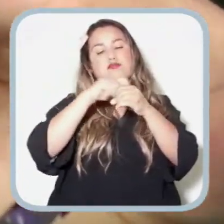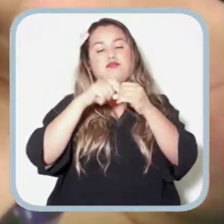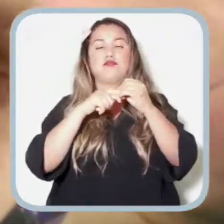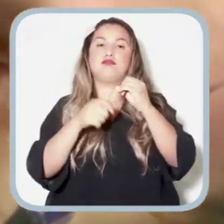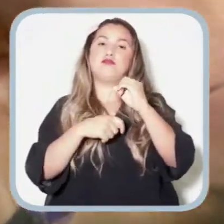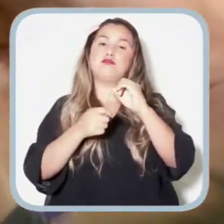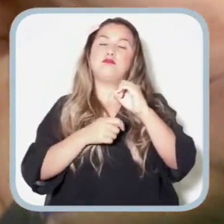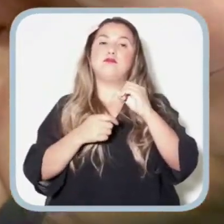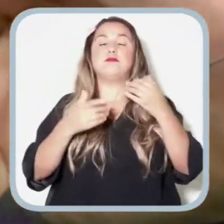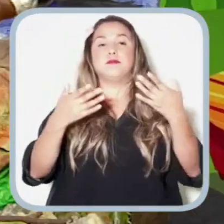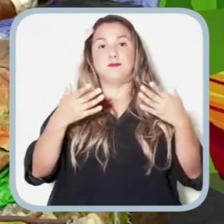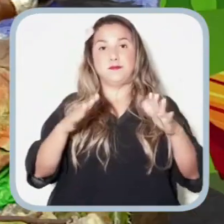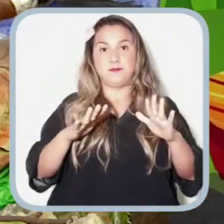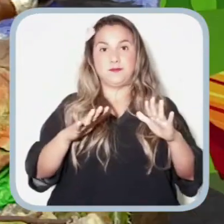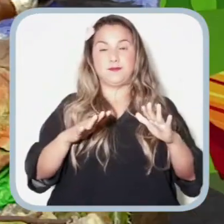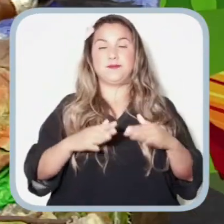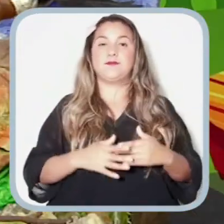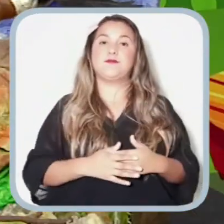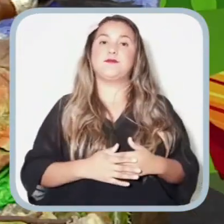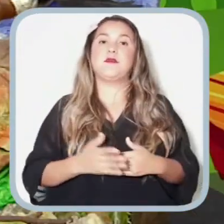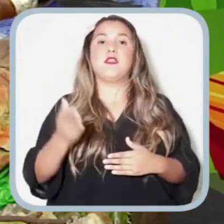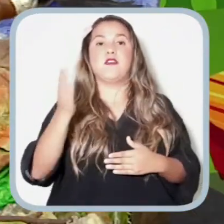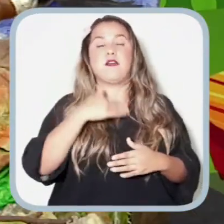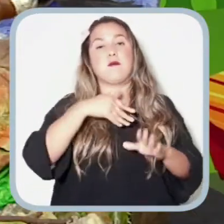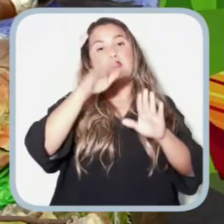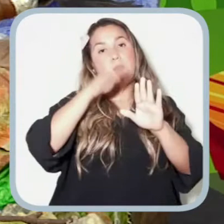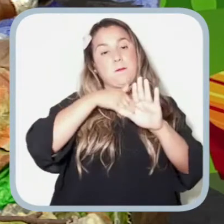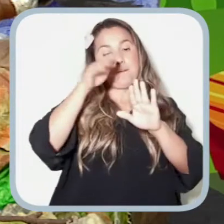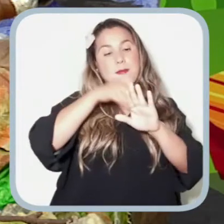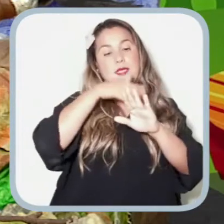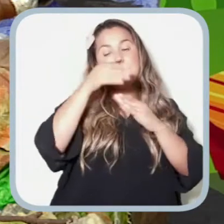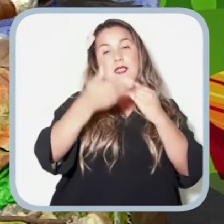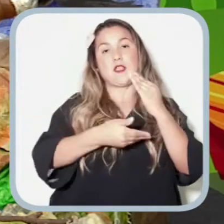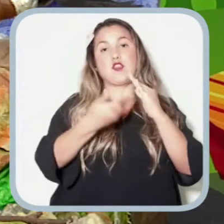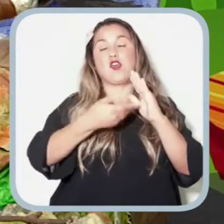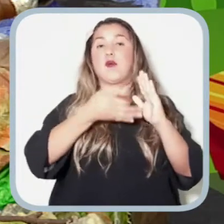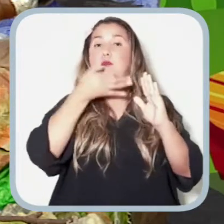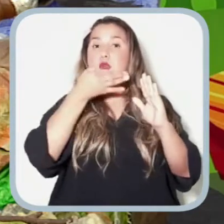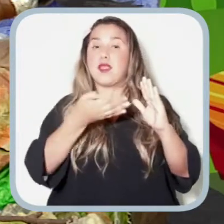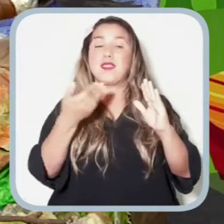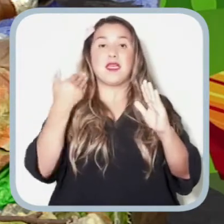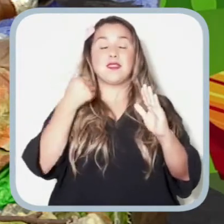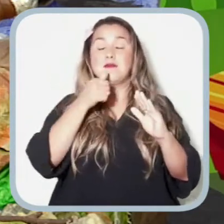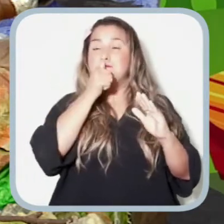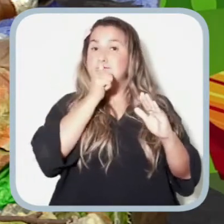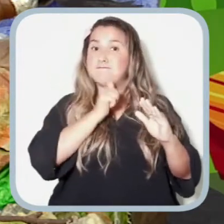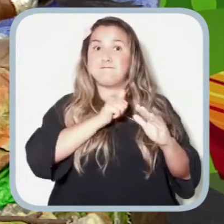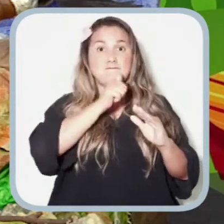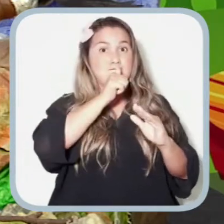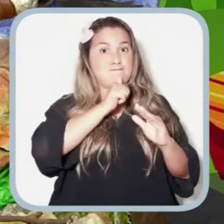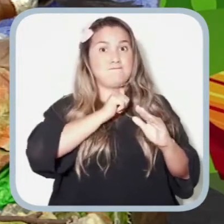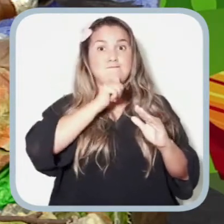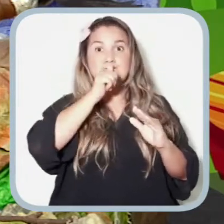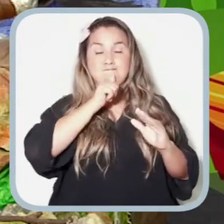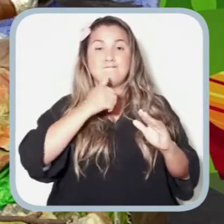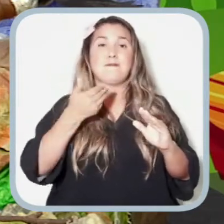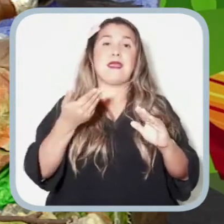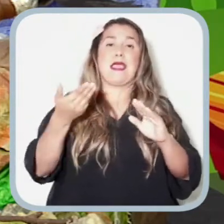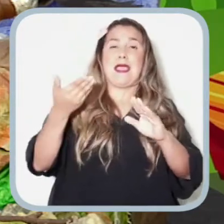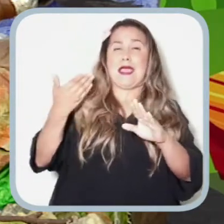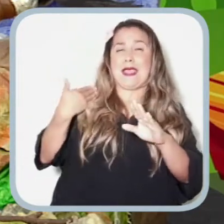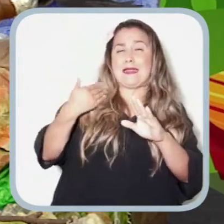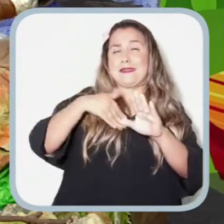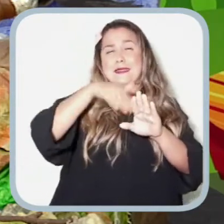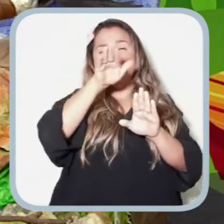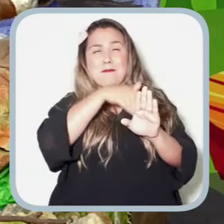ya vamos pintando como les dije antes deben tener paciencia que lo que pintaron antes en negro